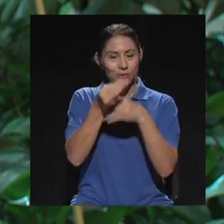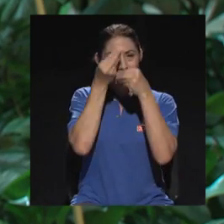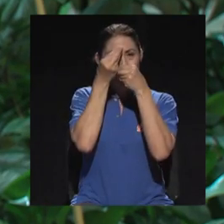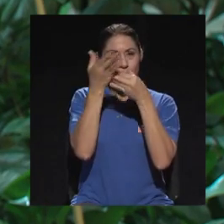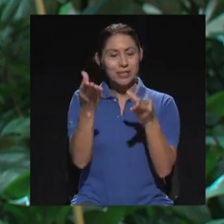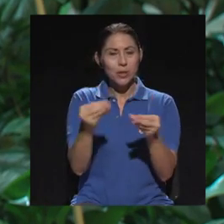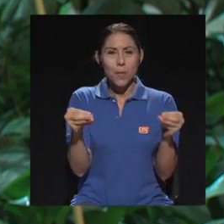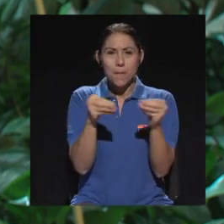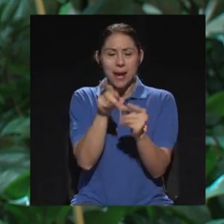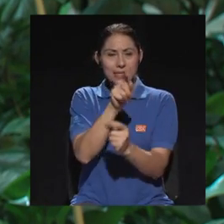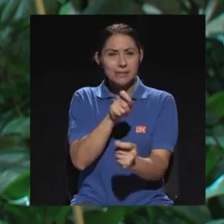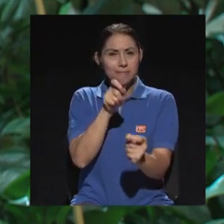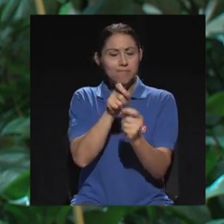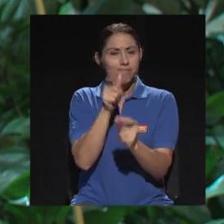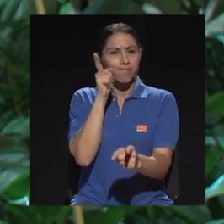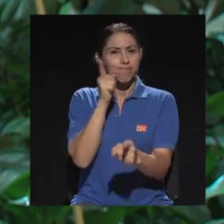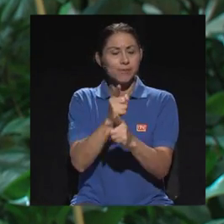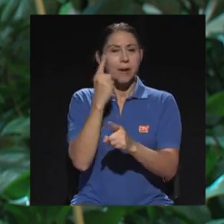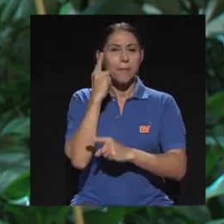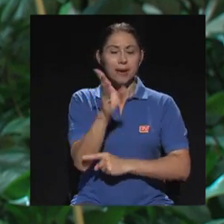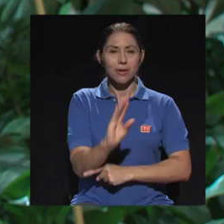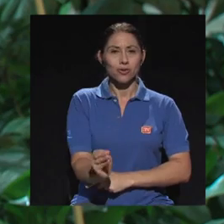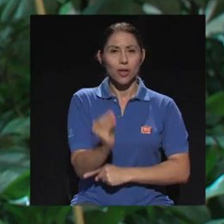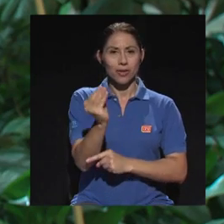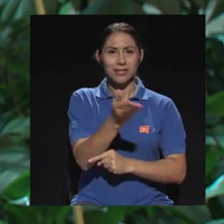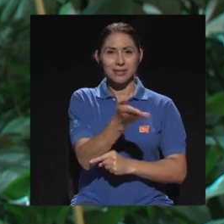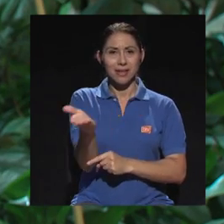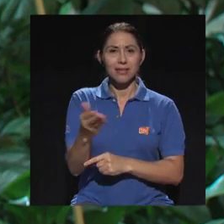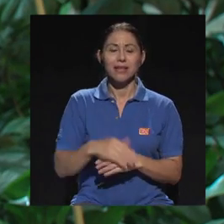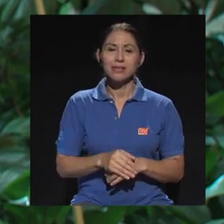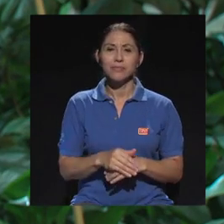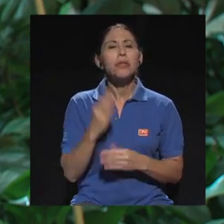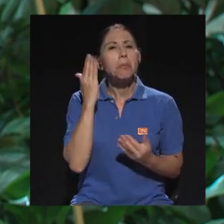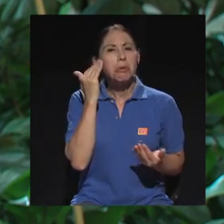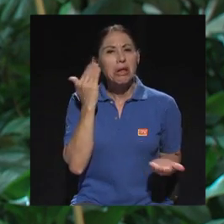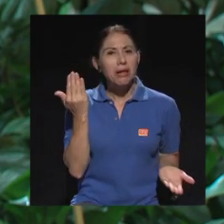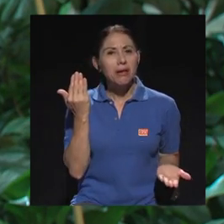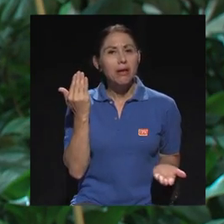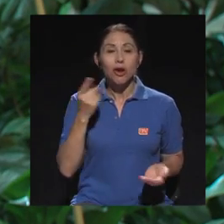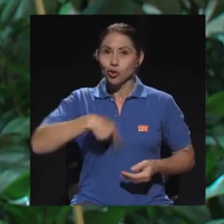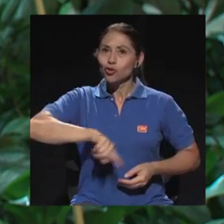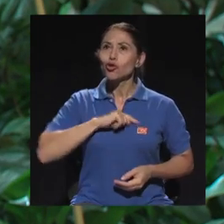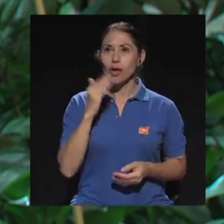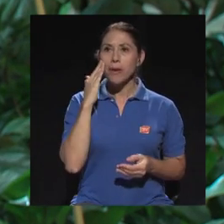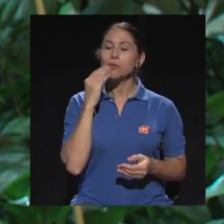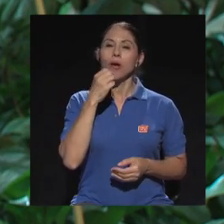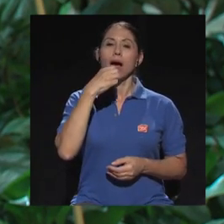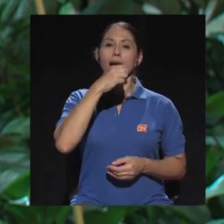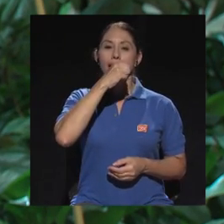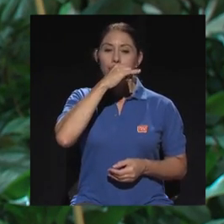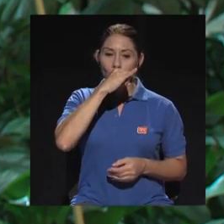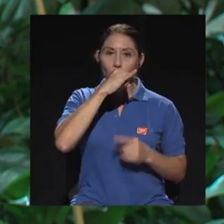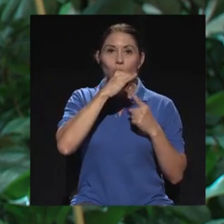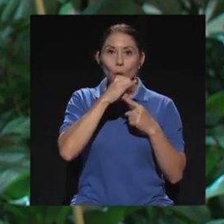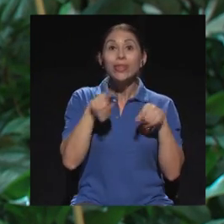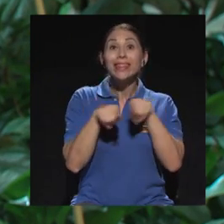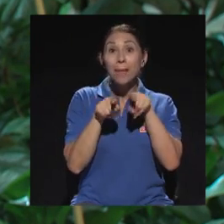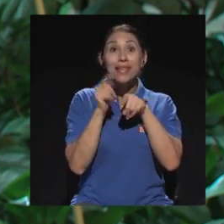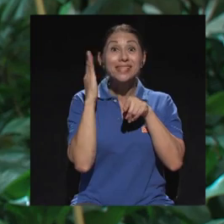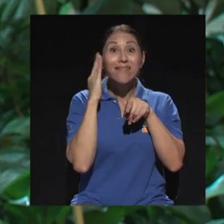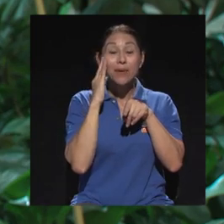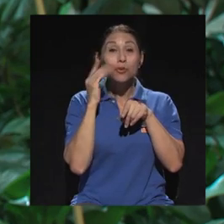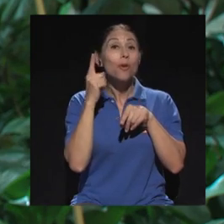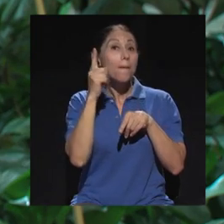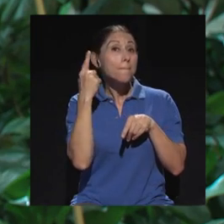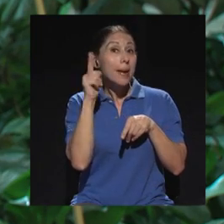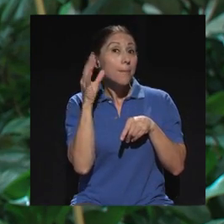información debe de ser más preciso para los adolescentes. ¿En qué sentido? En que sabemos que existe el condón, sabemos que existe el condón